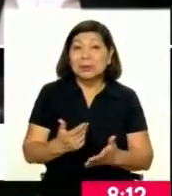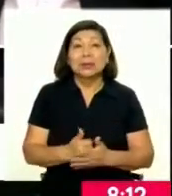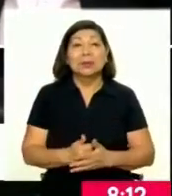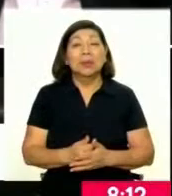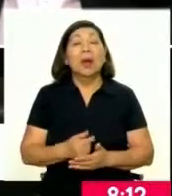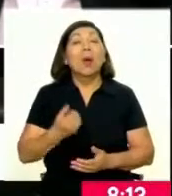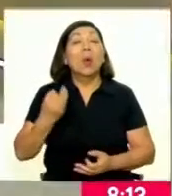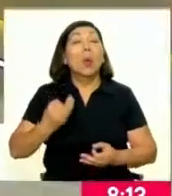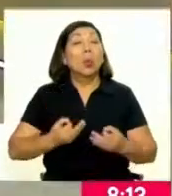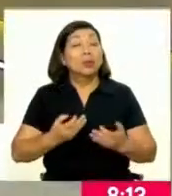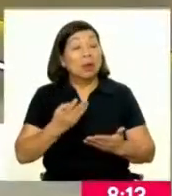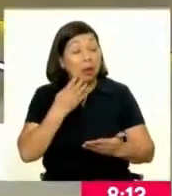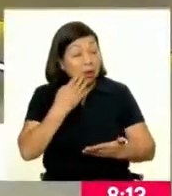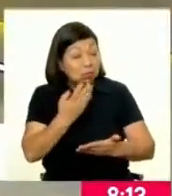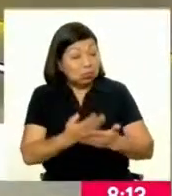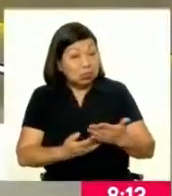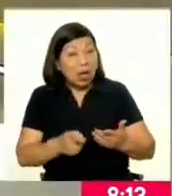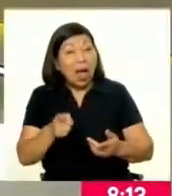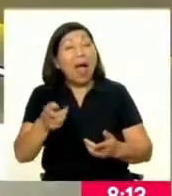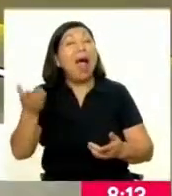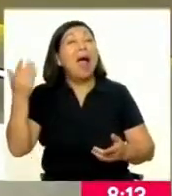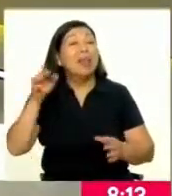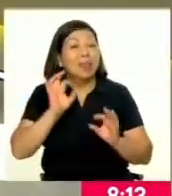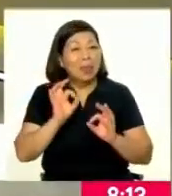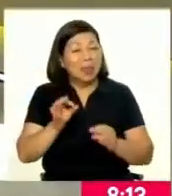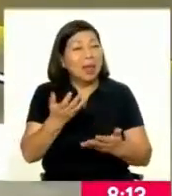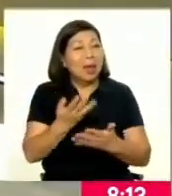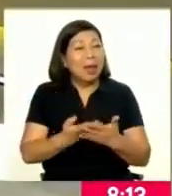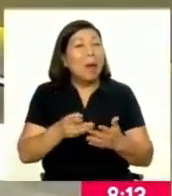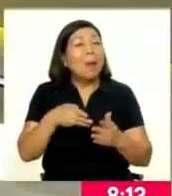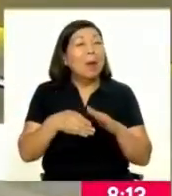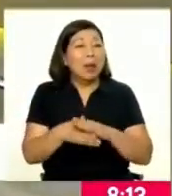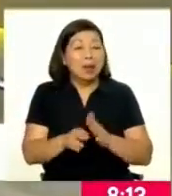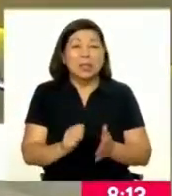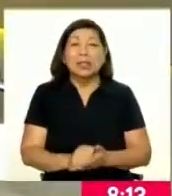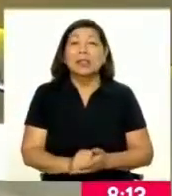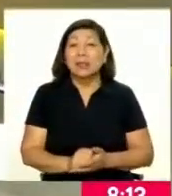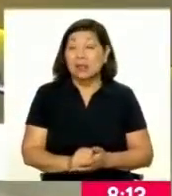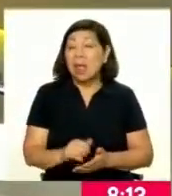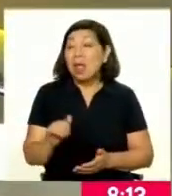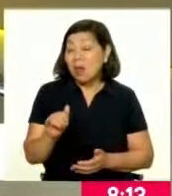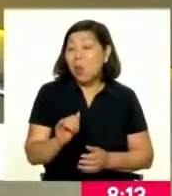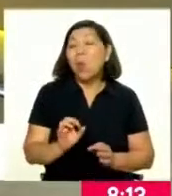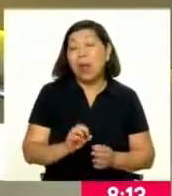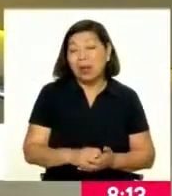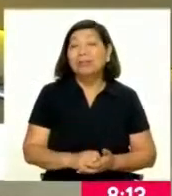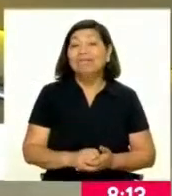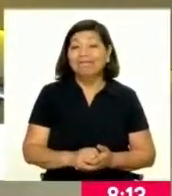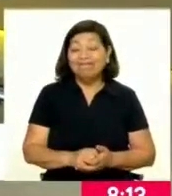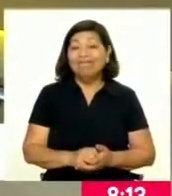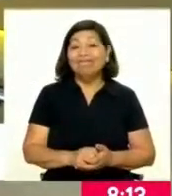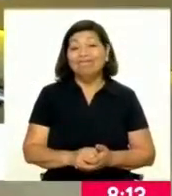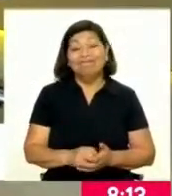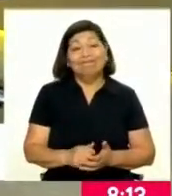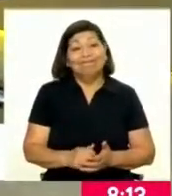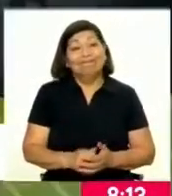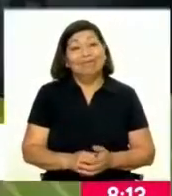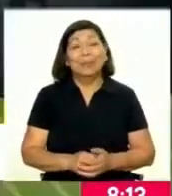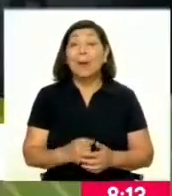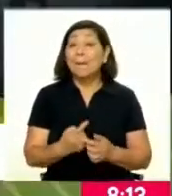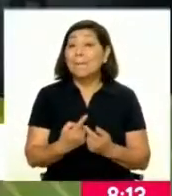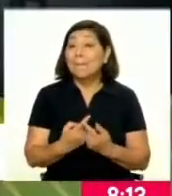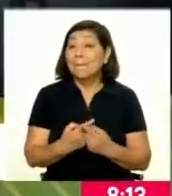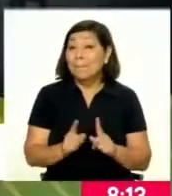Poder Judicial, ¿no?, el órgano jurisdiccional que ha igual con los antecedentes. Claro, sí, igual, ¿no? Entonces,